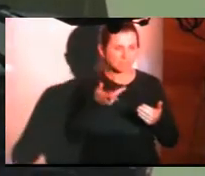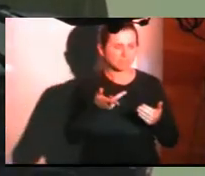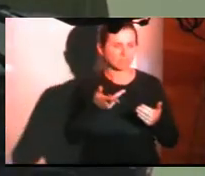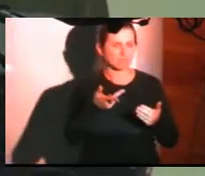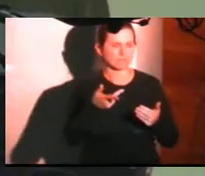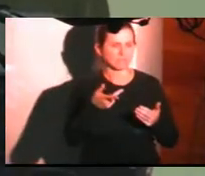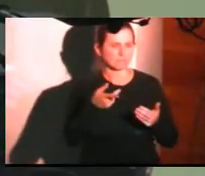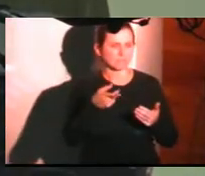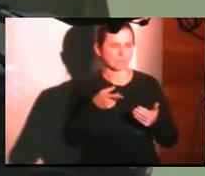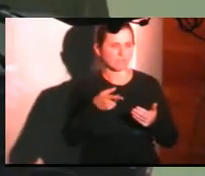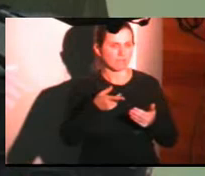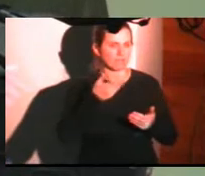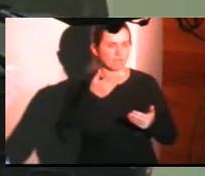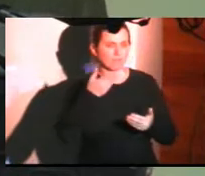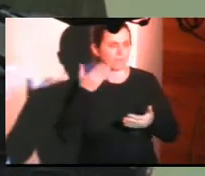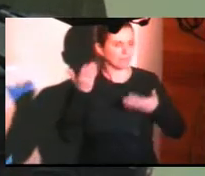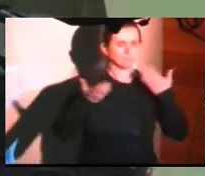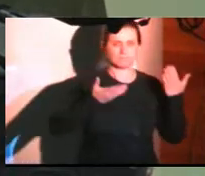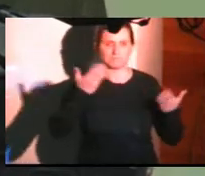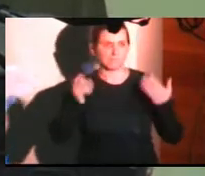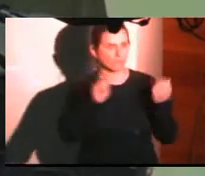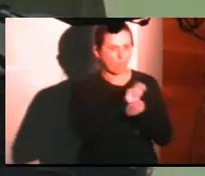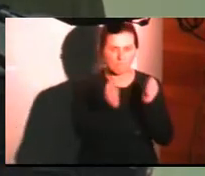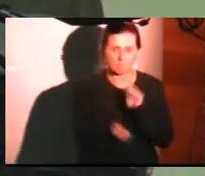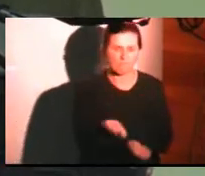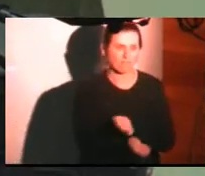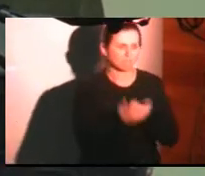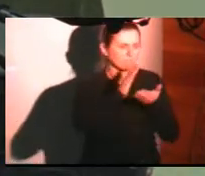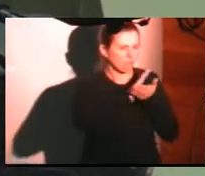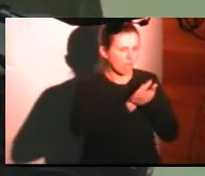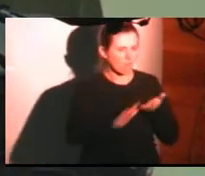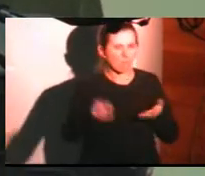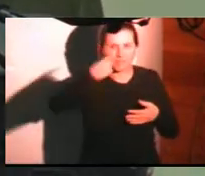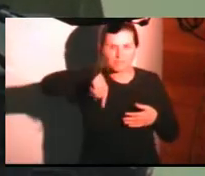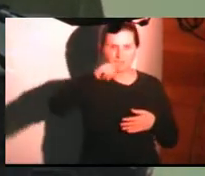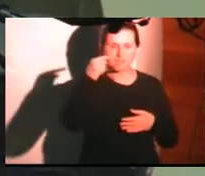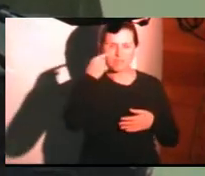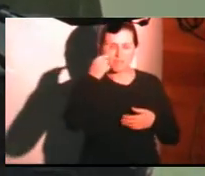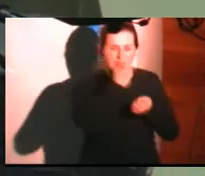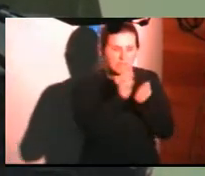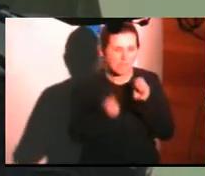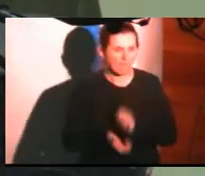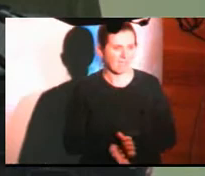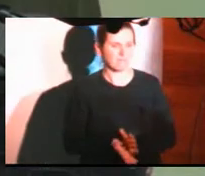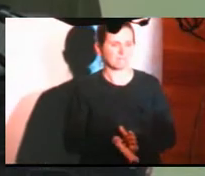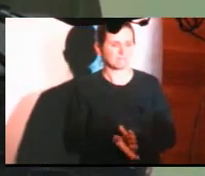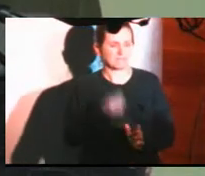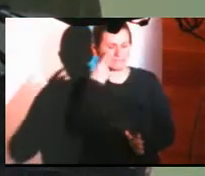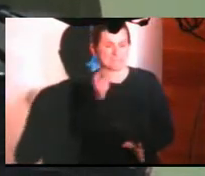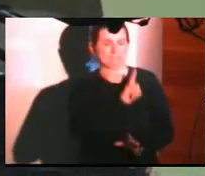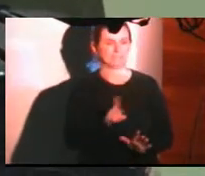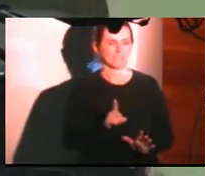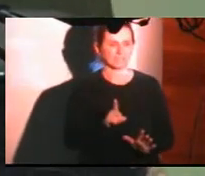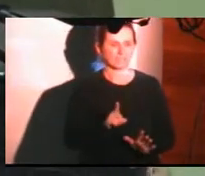va a ser absolutamente revolucionario. Es un cambio que, como lo estamos viviendo, no nos damos cuenta. Mao decía que las revoluciones